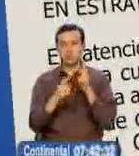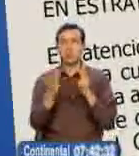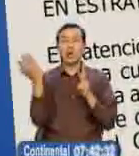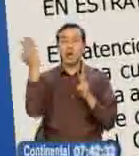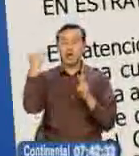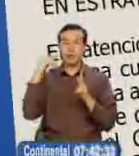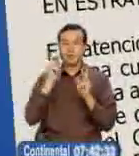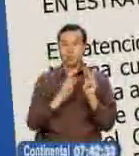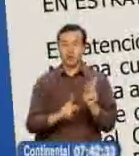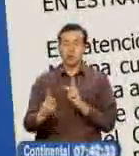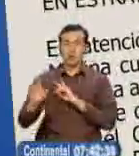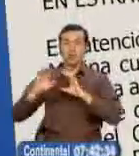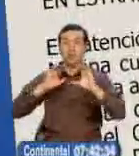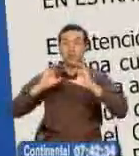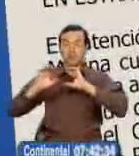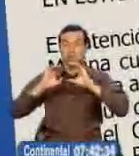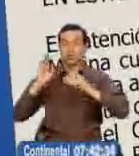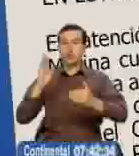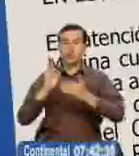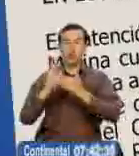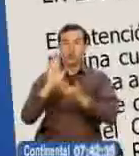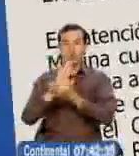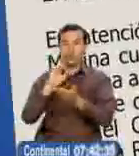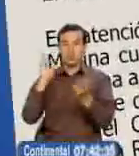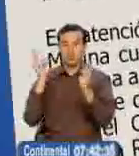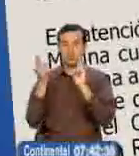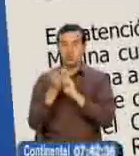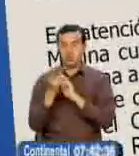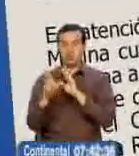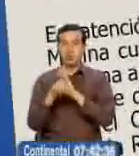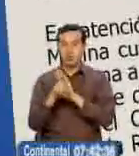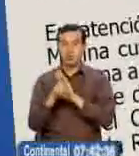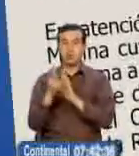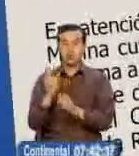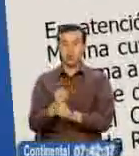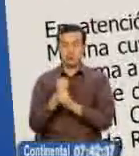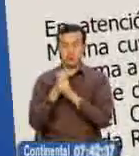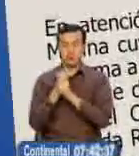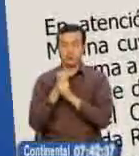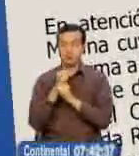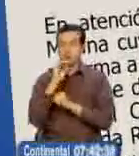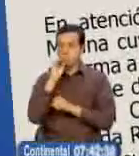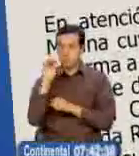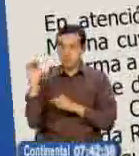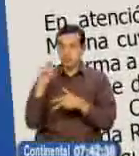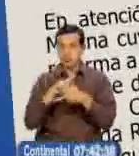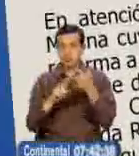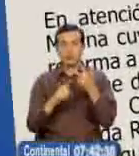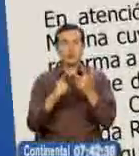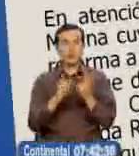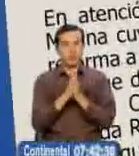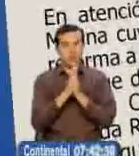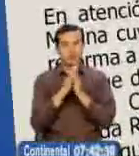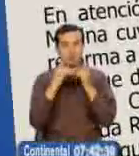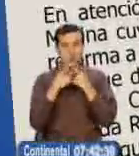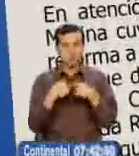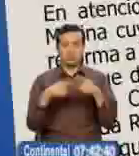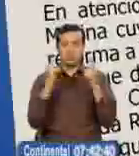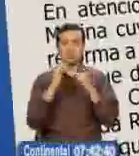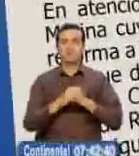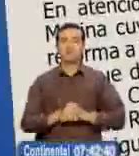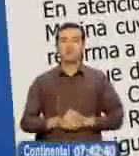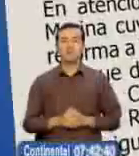en el plan comunicacional contra la reforma a la Ley de Seguridad Social de las Fuerzas Armadas, emite el siguiente pronunciamiento.